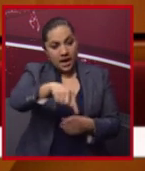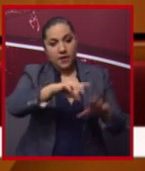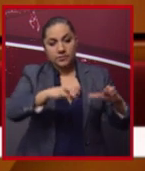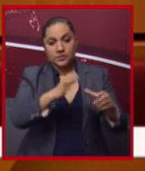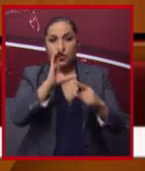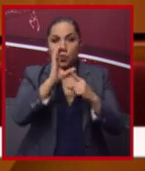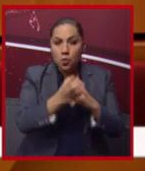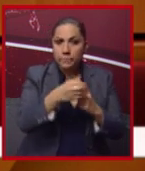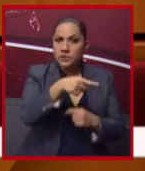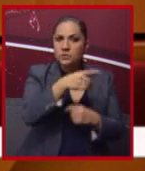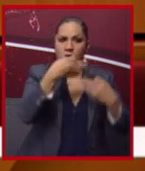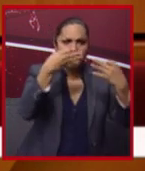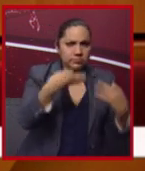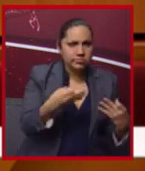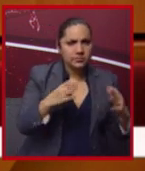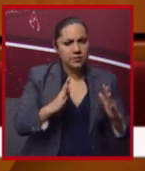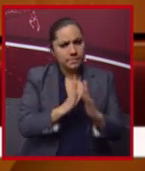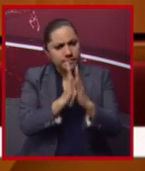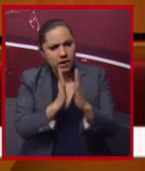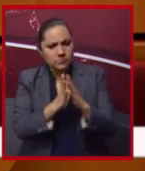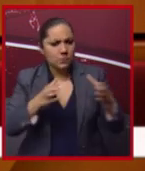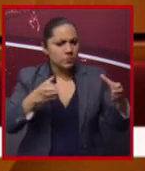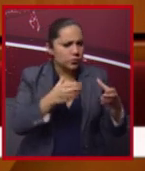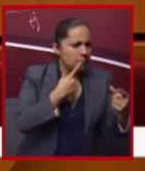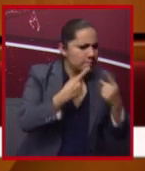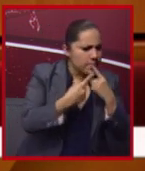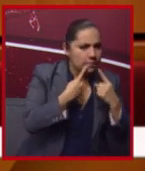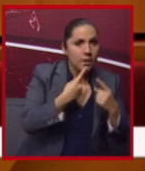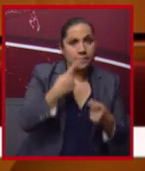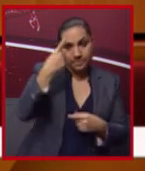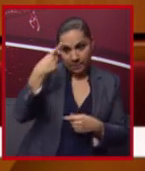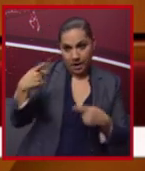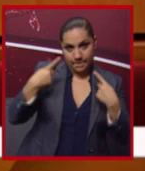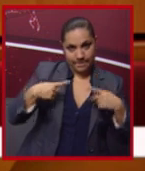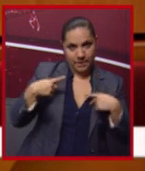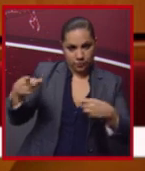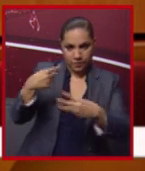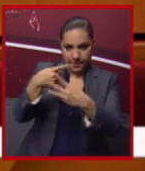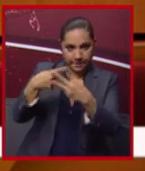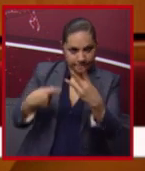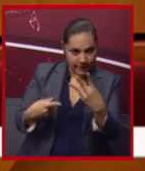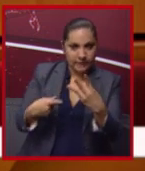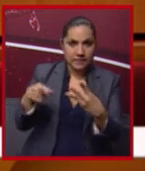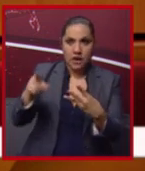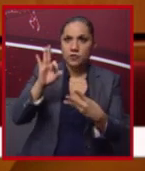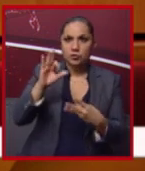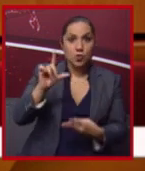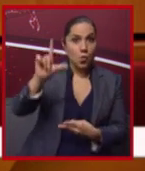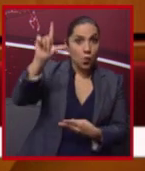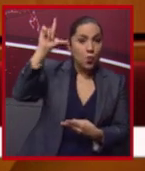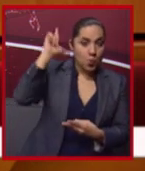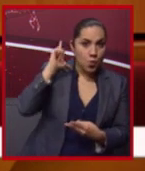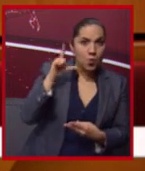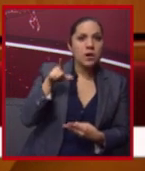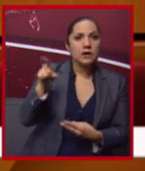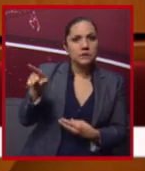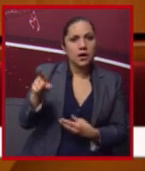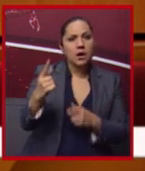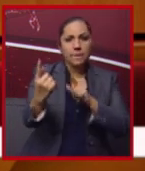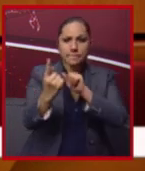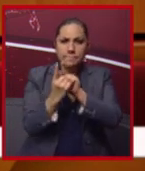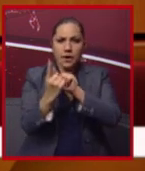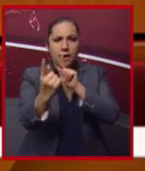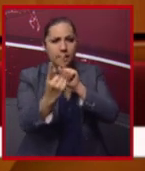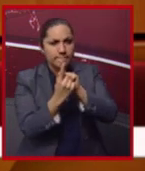los 3 aspirantes integrantes de la terna que tuvieron a bien estar el lunes pasado con quienes